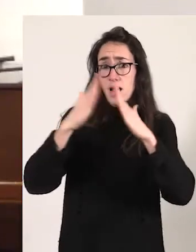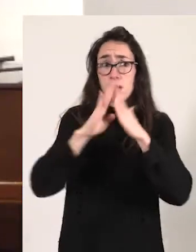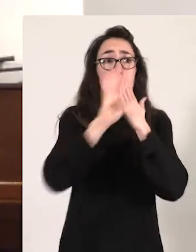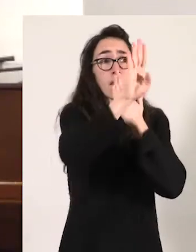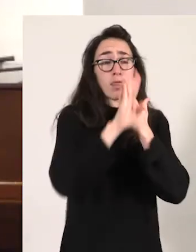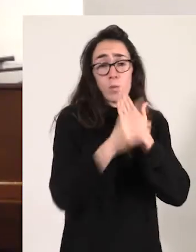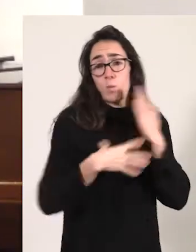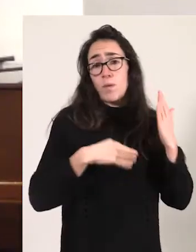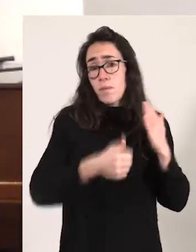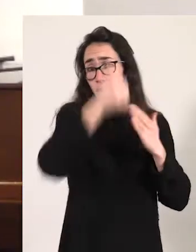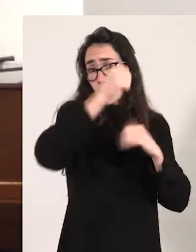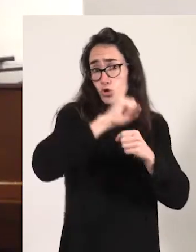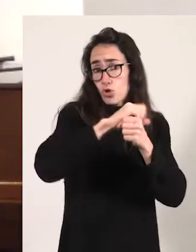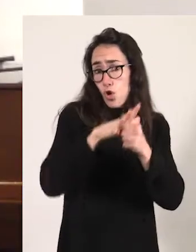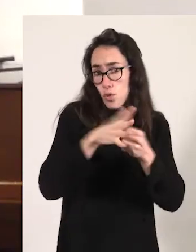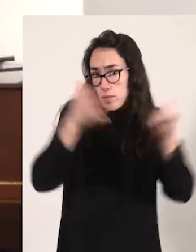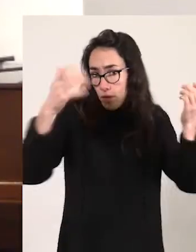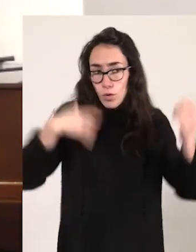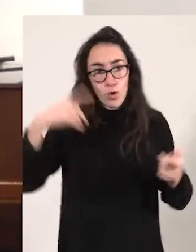que tienen COVID.